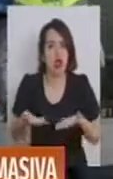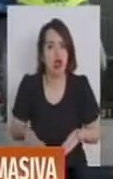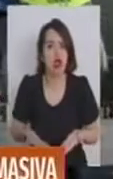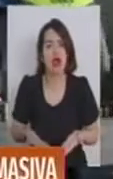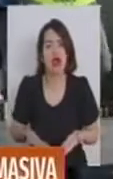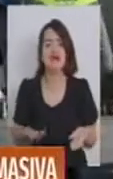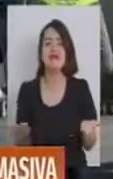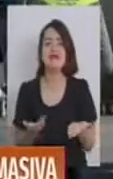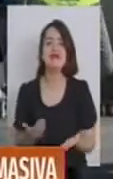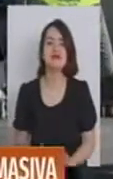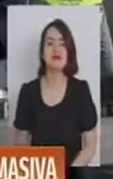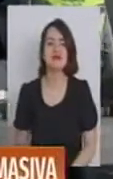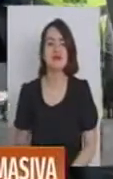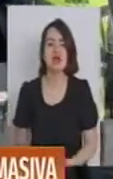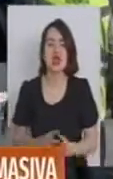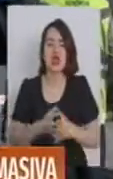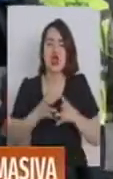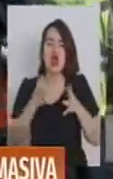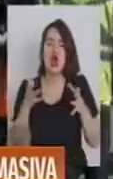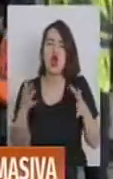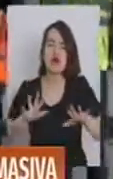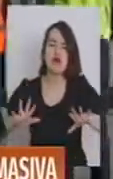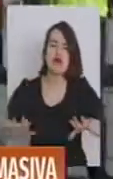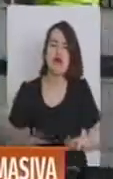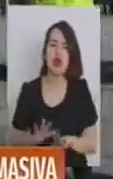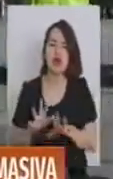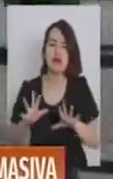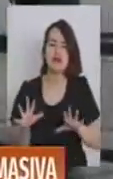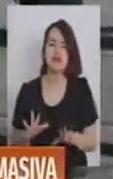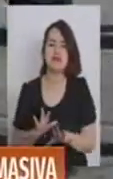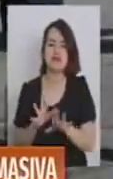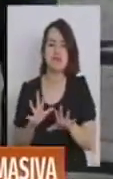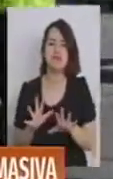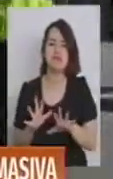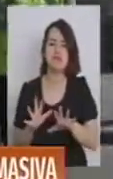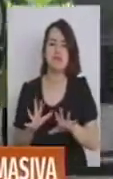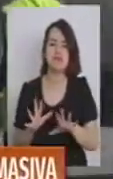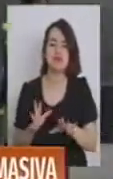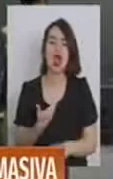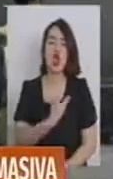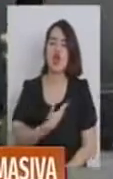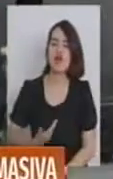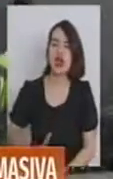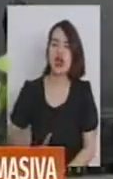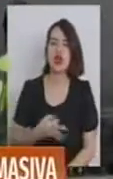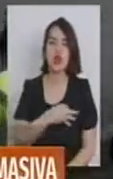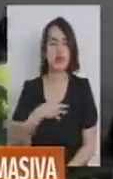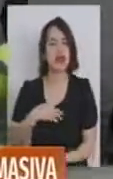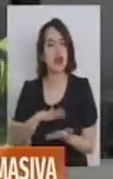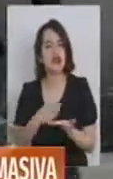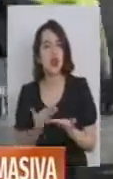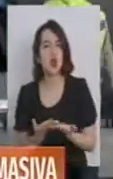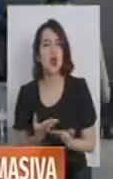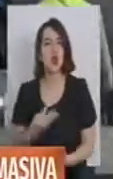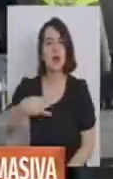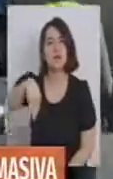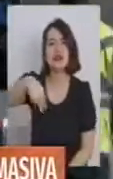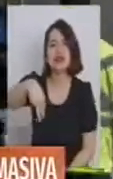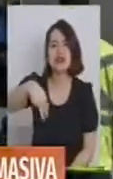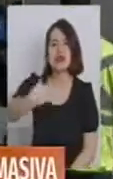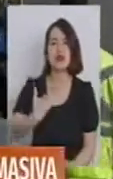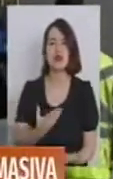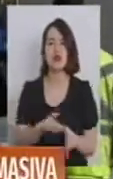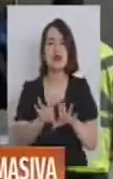que va a significar un enorme esfuerzo para el gobierno, el Ministerio de Salud, los municipios,